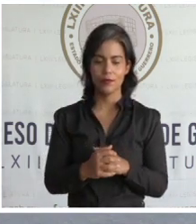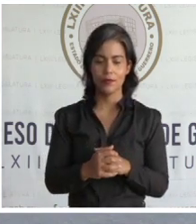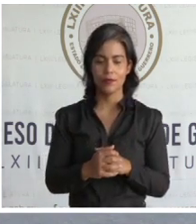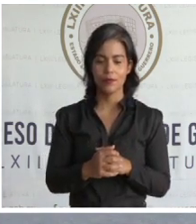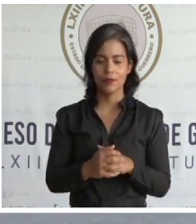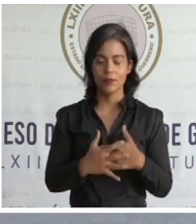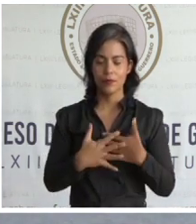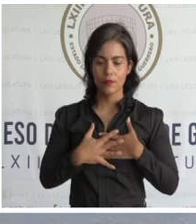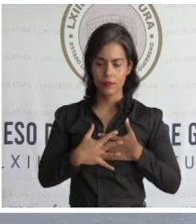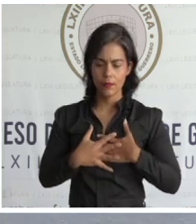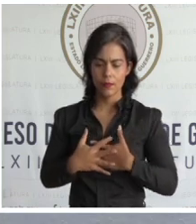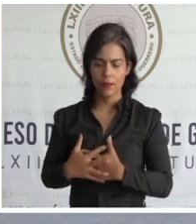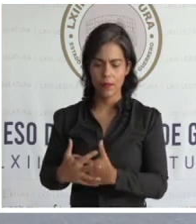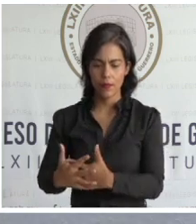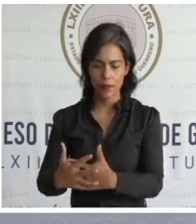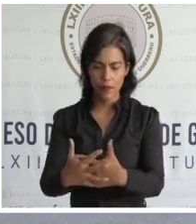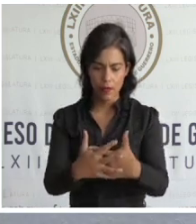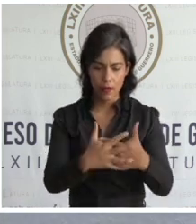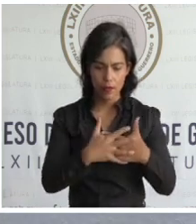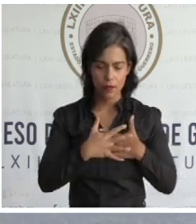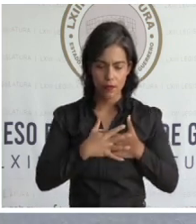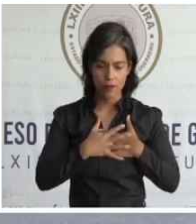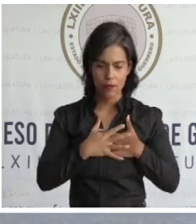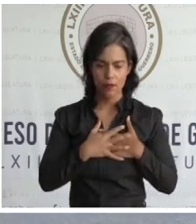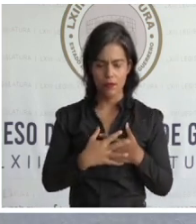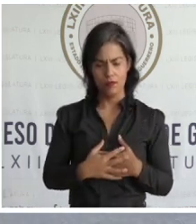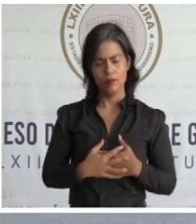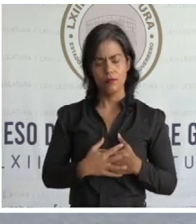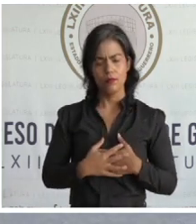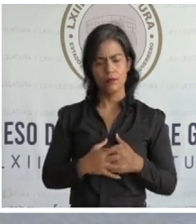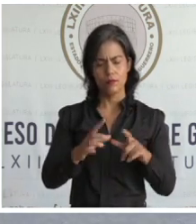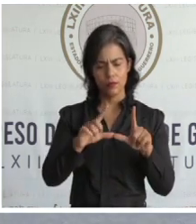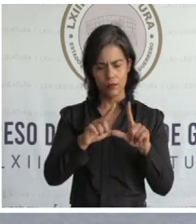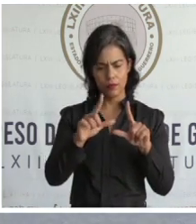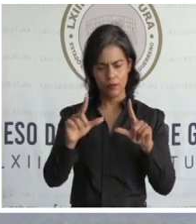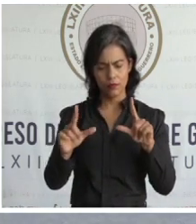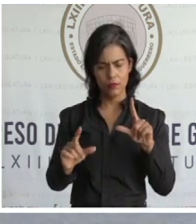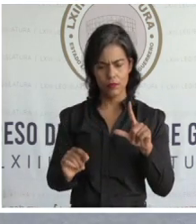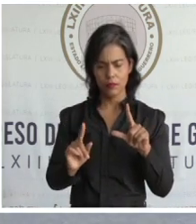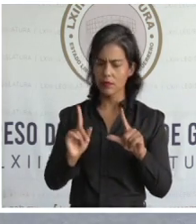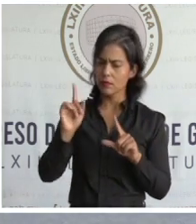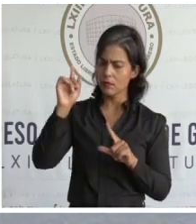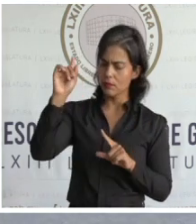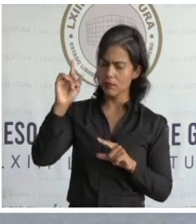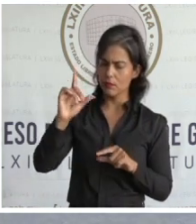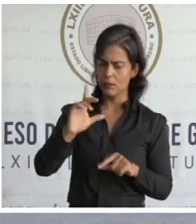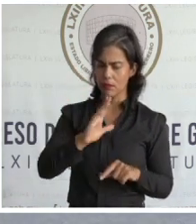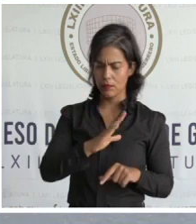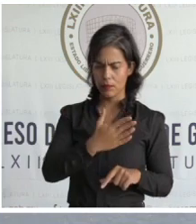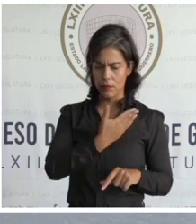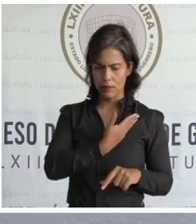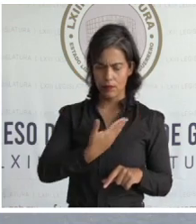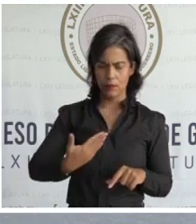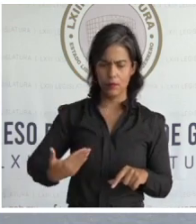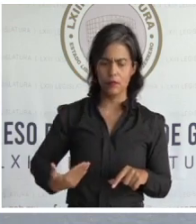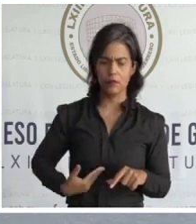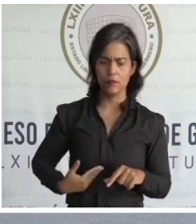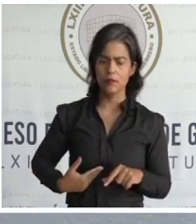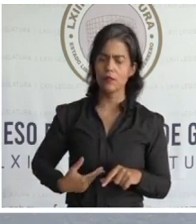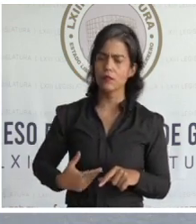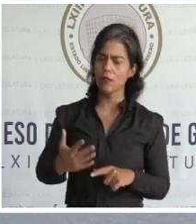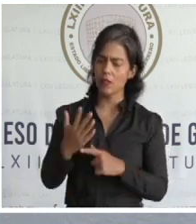Amor con amor se paga, repiten desde la oficina del jefe del Ejecutivo Federal de